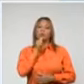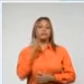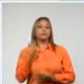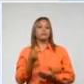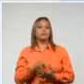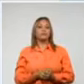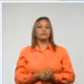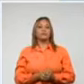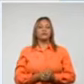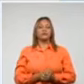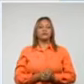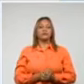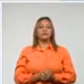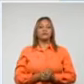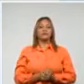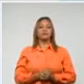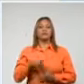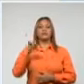los sospechosos,